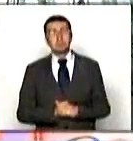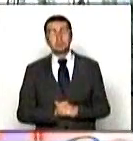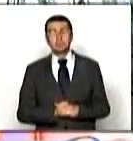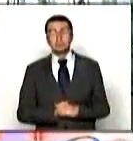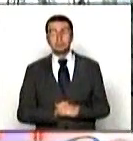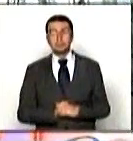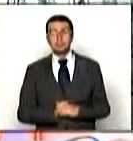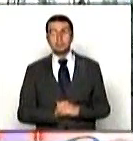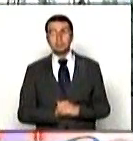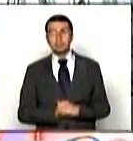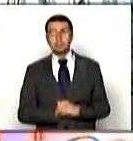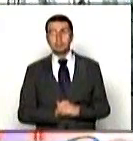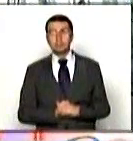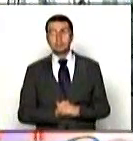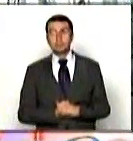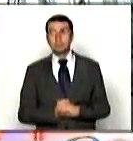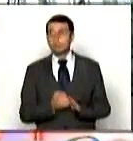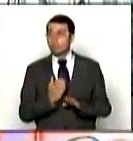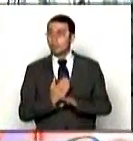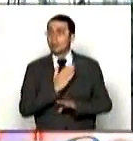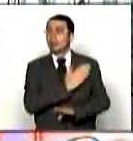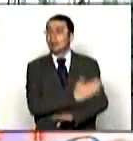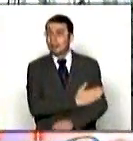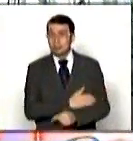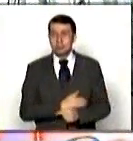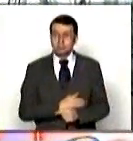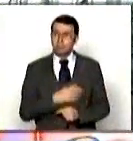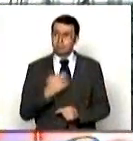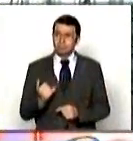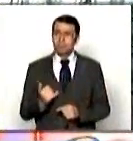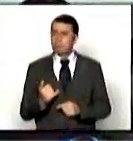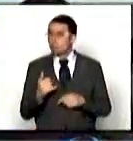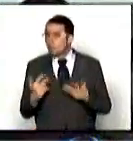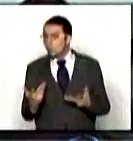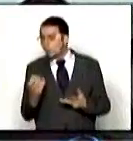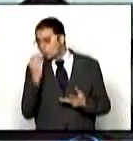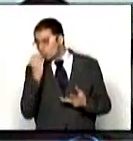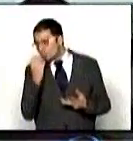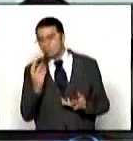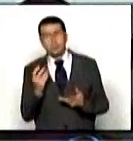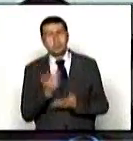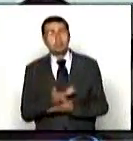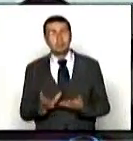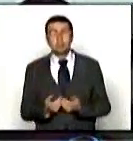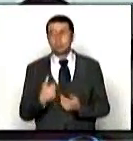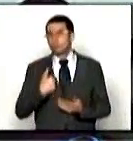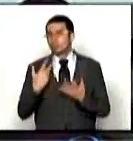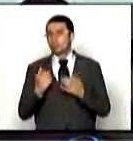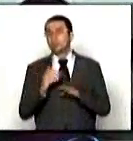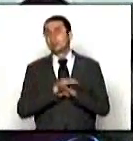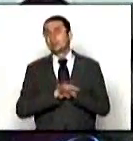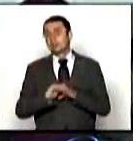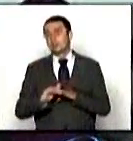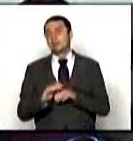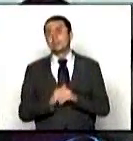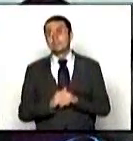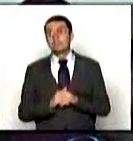Bueno, entonces, antes que darles una pauta de cómo puede ser un desayuno, un almuerzo y una comida, quiero invitarlos a que, ya sea por internet o que